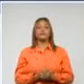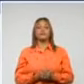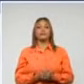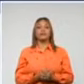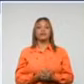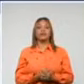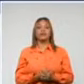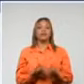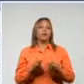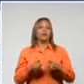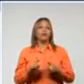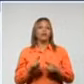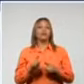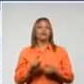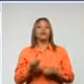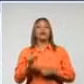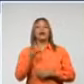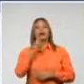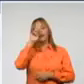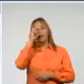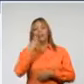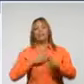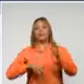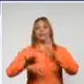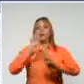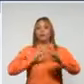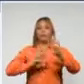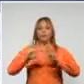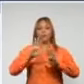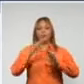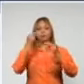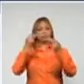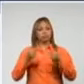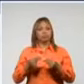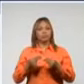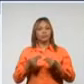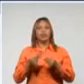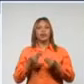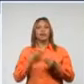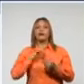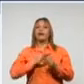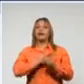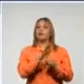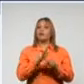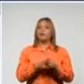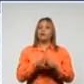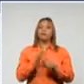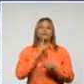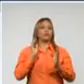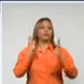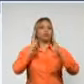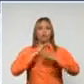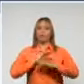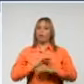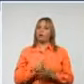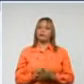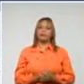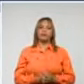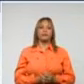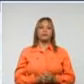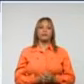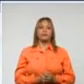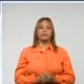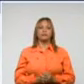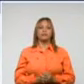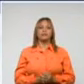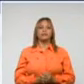inmunidad de rebaño para el caso de la COVID, pues cada vez se tiene menos en, se desestima,